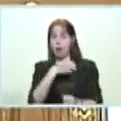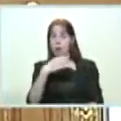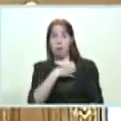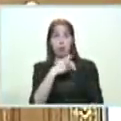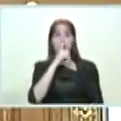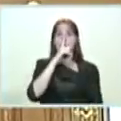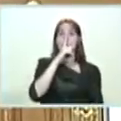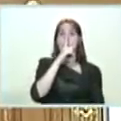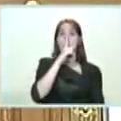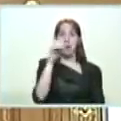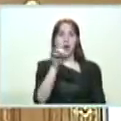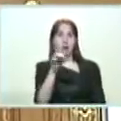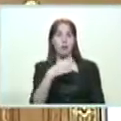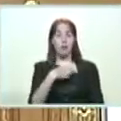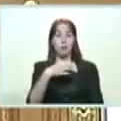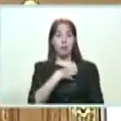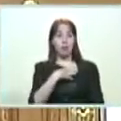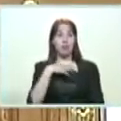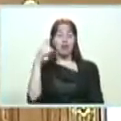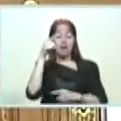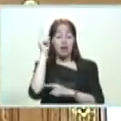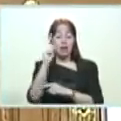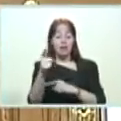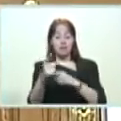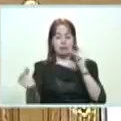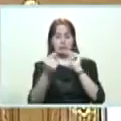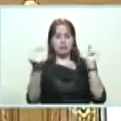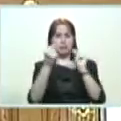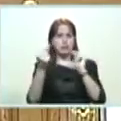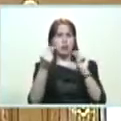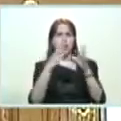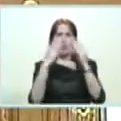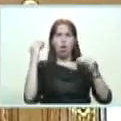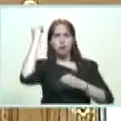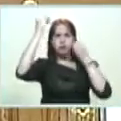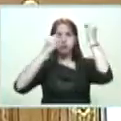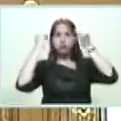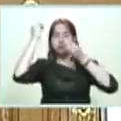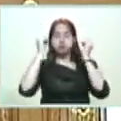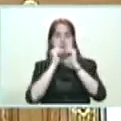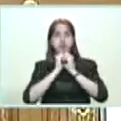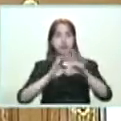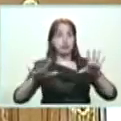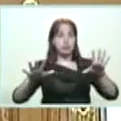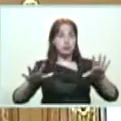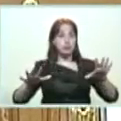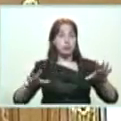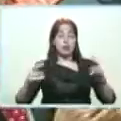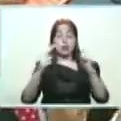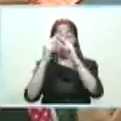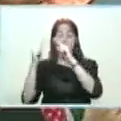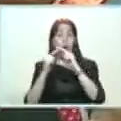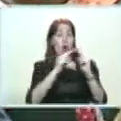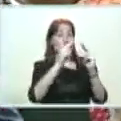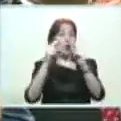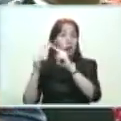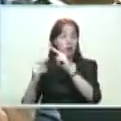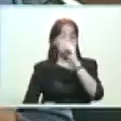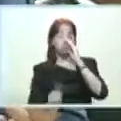para ese debate. Que se expresen todas las opiniones. Yo estoy de acuerdo que hay un debate